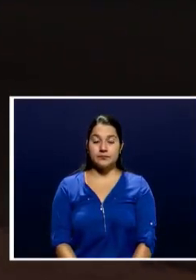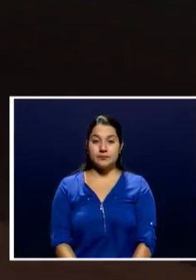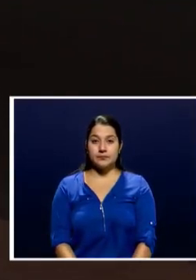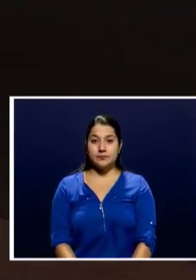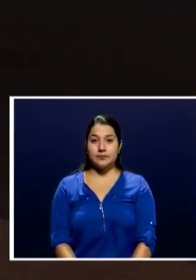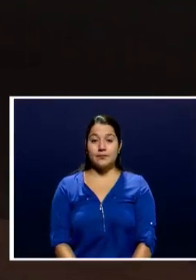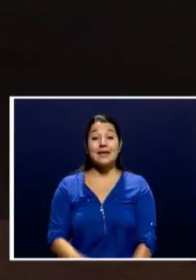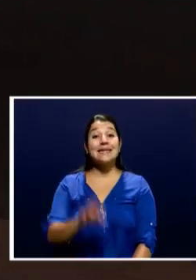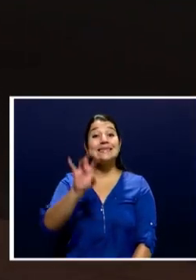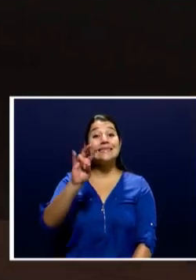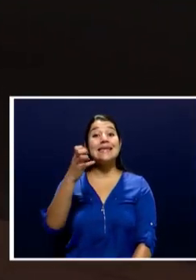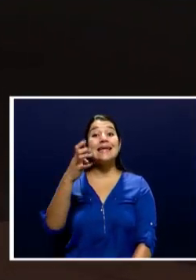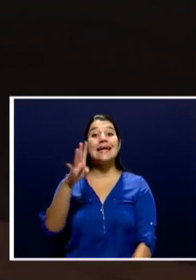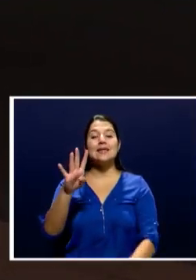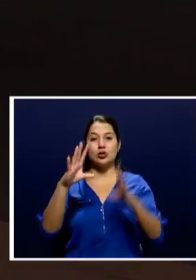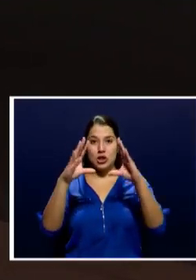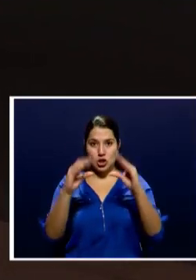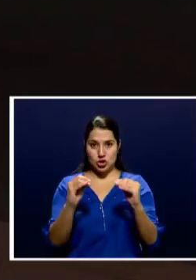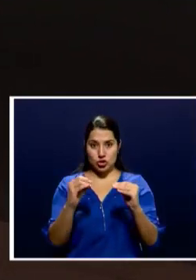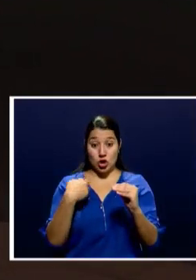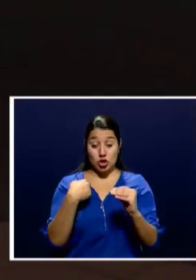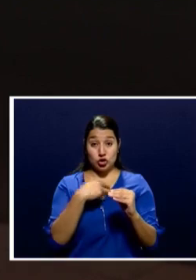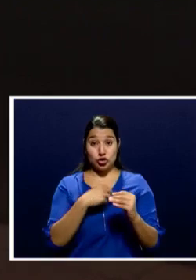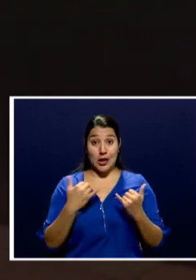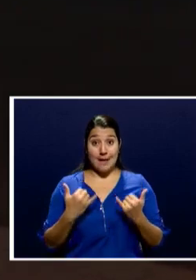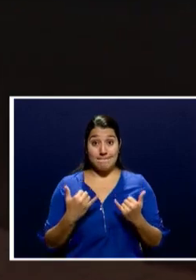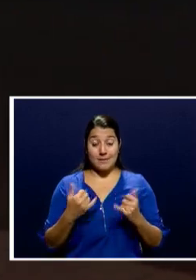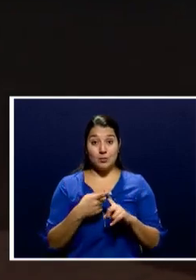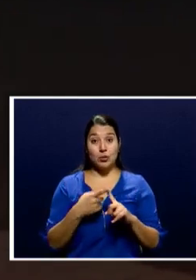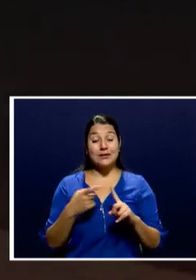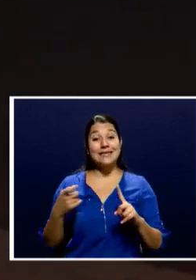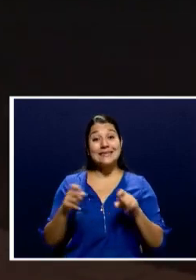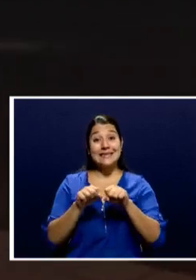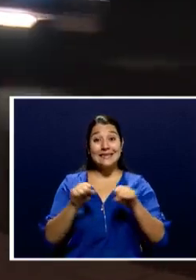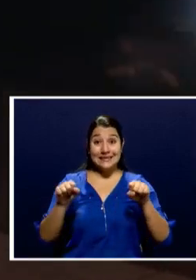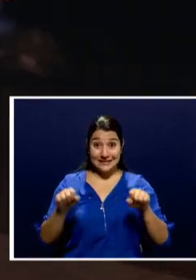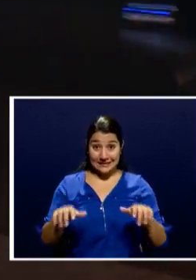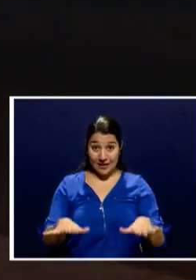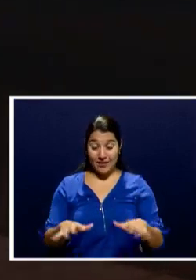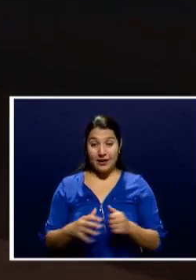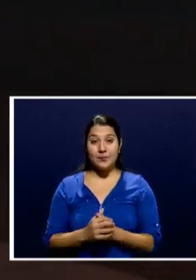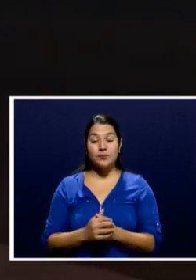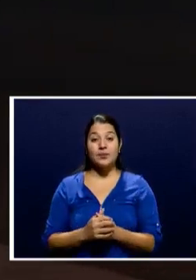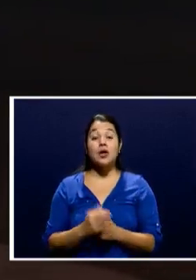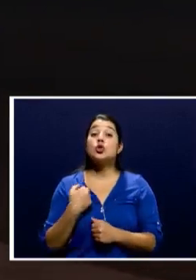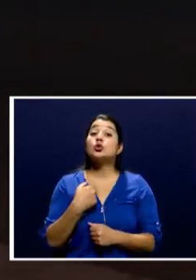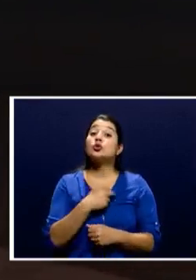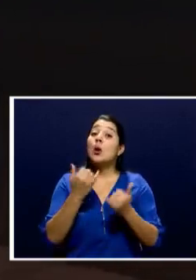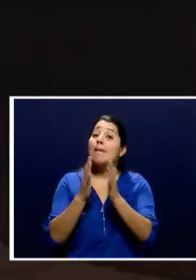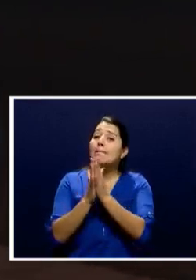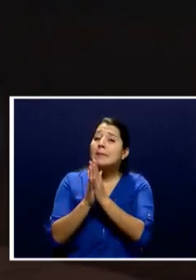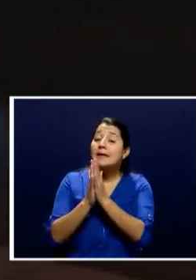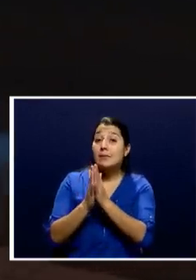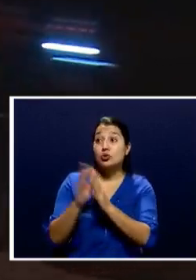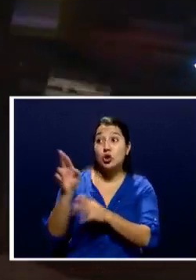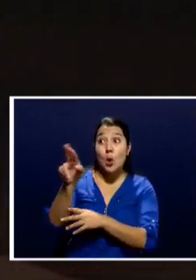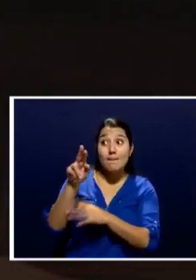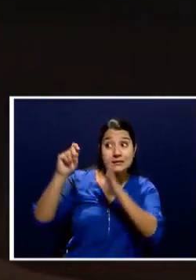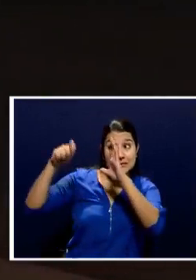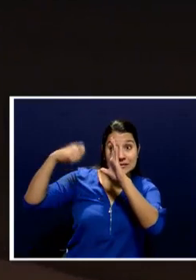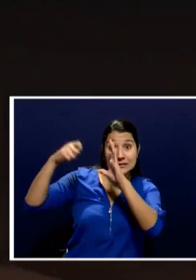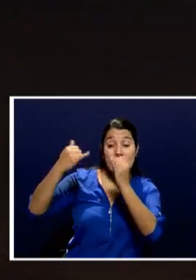Bien, 7:14 de la noche, les informamos en vivo desde La Sabana. Precisamente vamos a pedirle al camarógrafo Sergio Quesada que